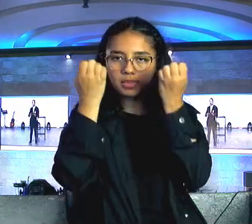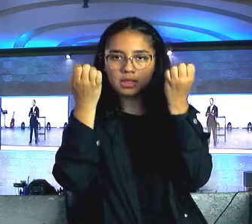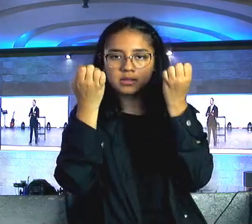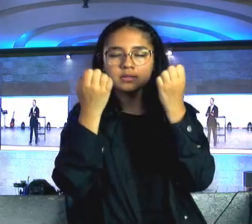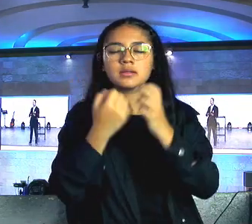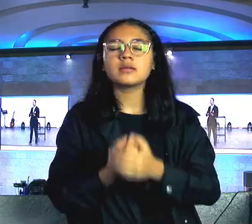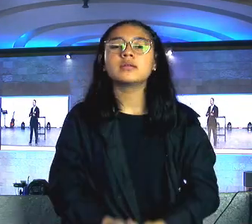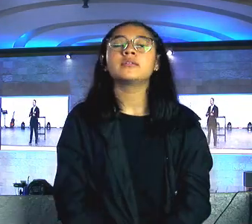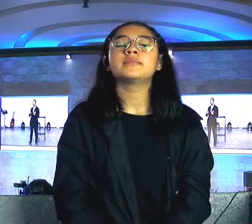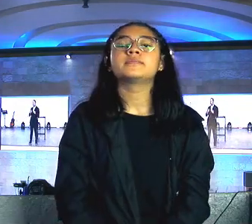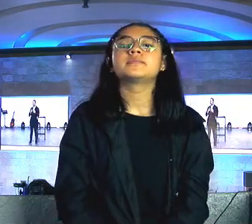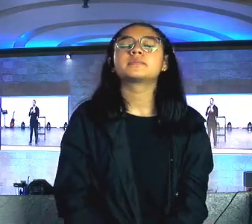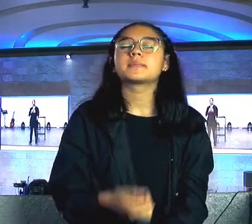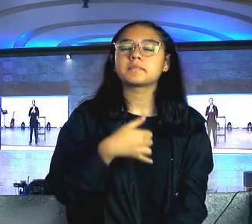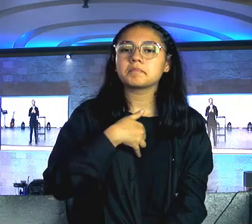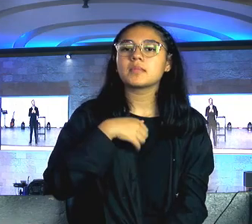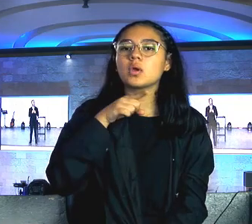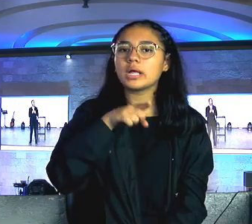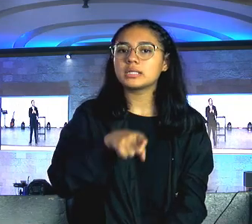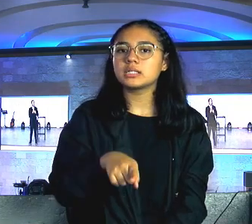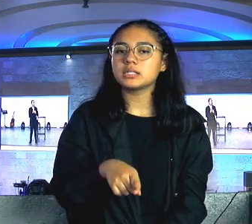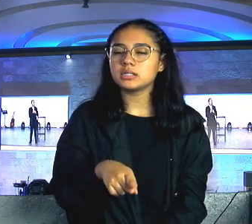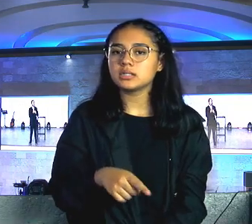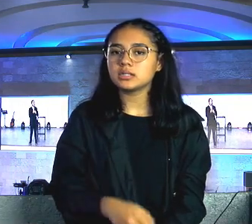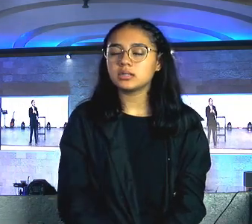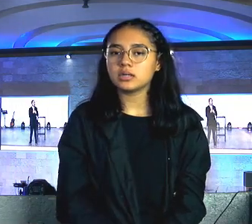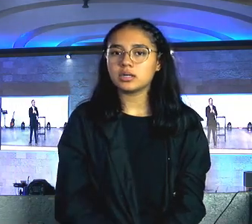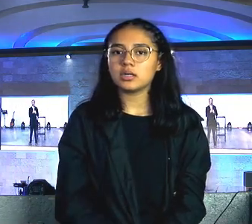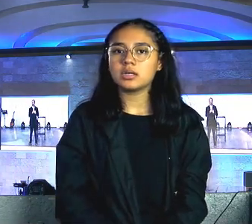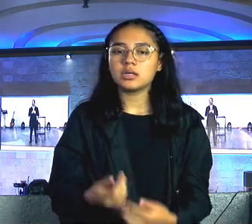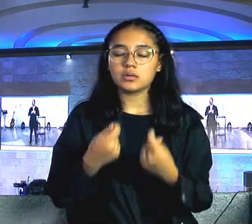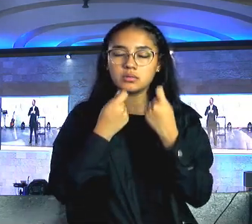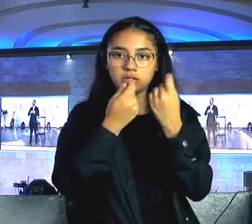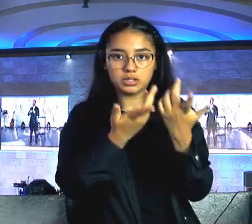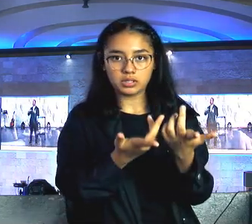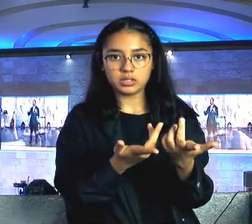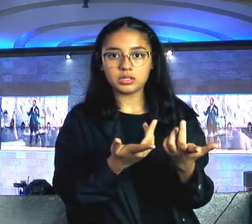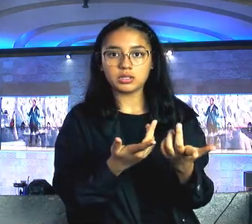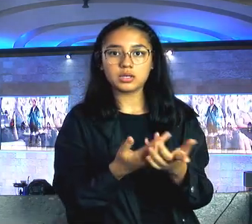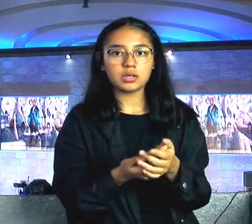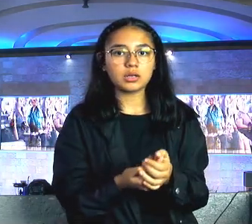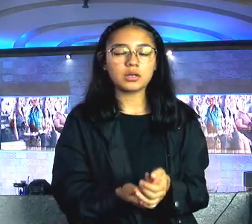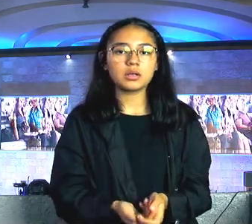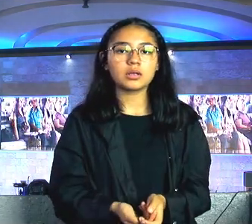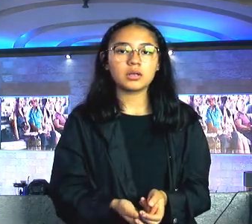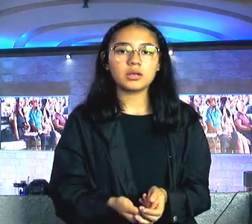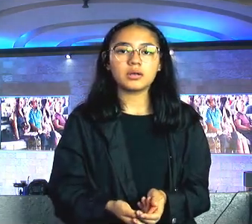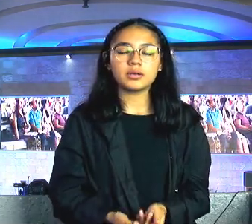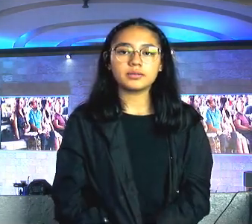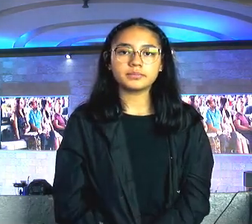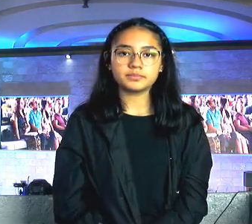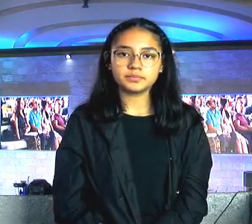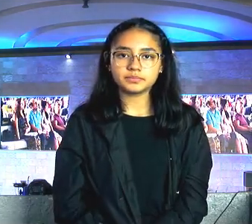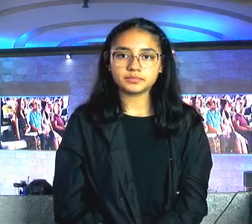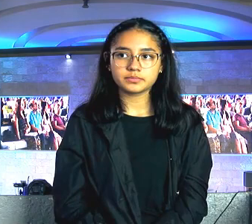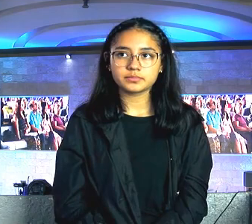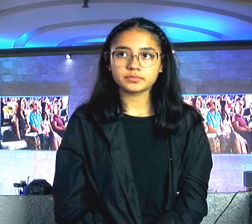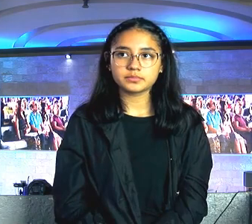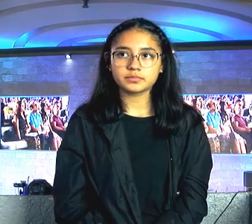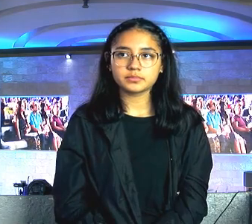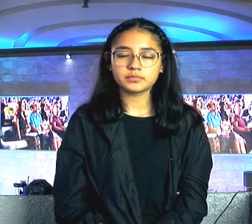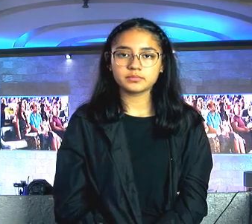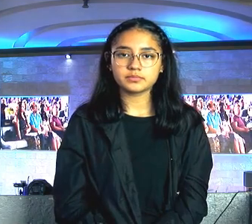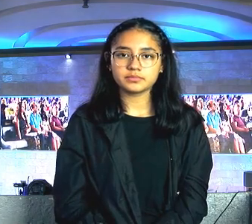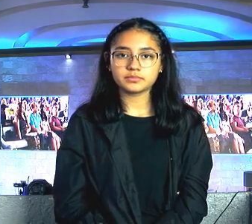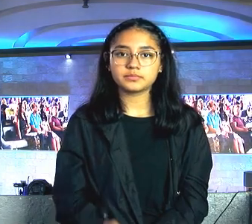dice: yo te voy a recompensar. ¿Cómo? En público. Así que yo te voy a pedir que en este momento